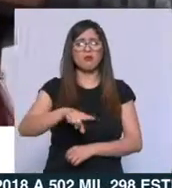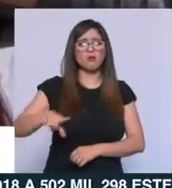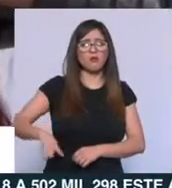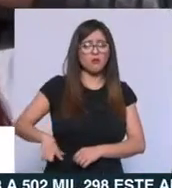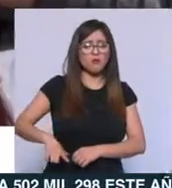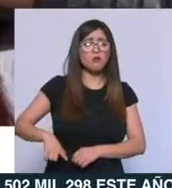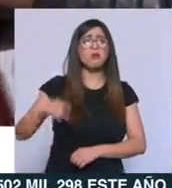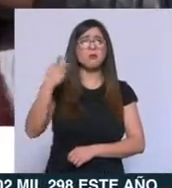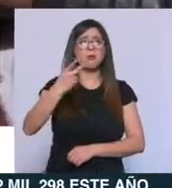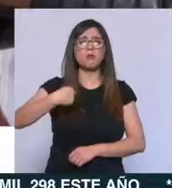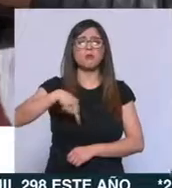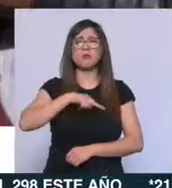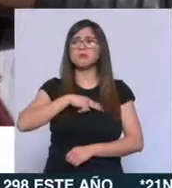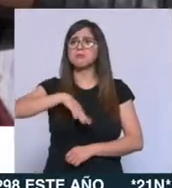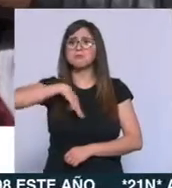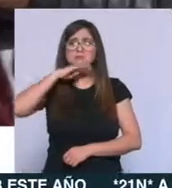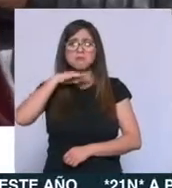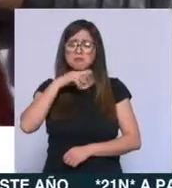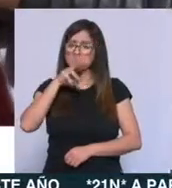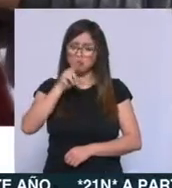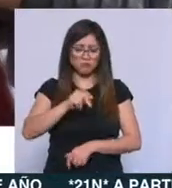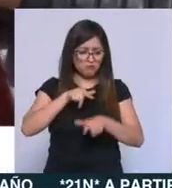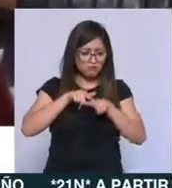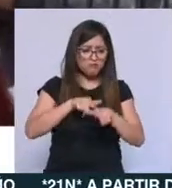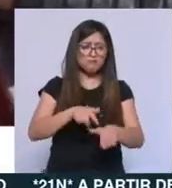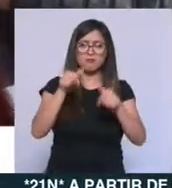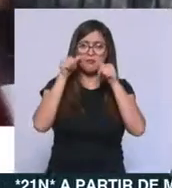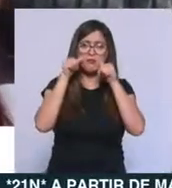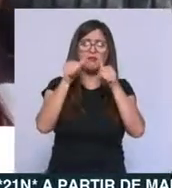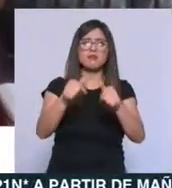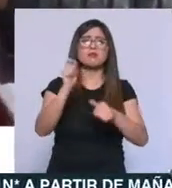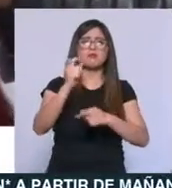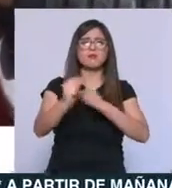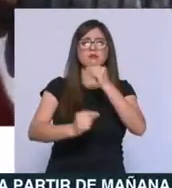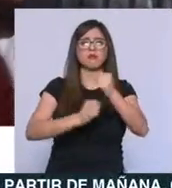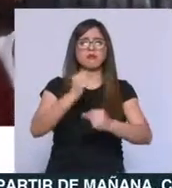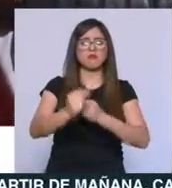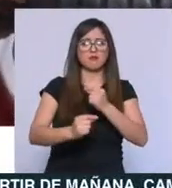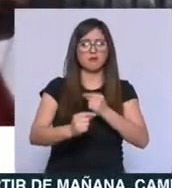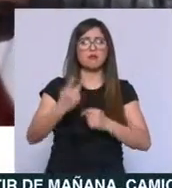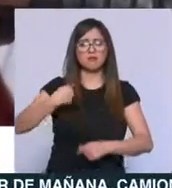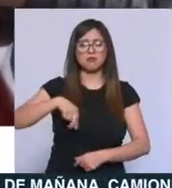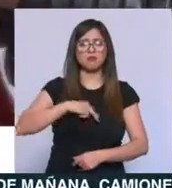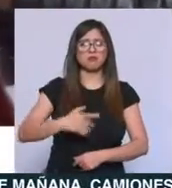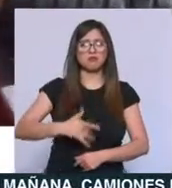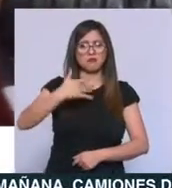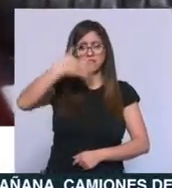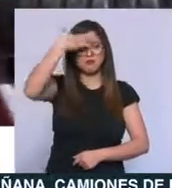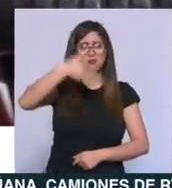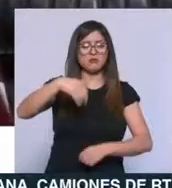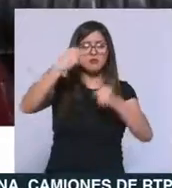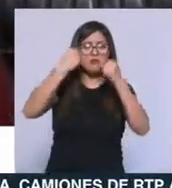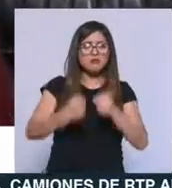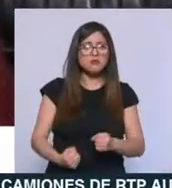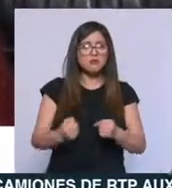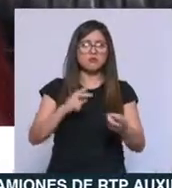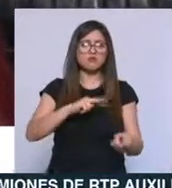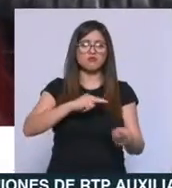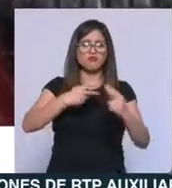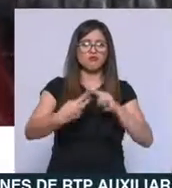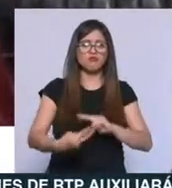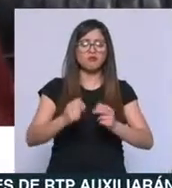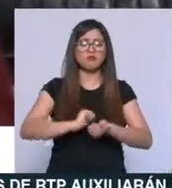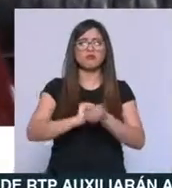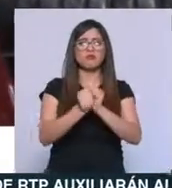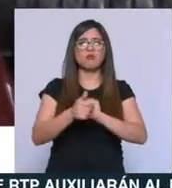no bajamos los brazos y no quitamos el dedo del renglón y estamos seguros que vamos a superar y a revertir